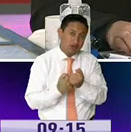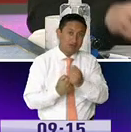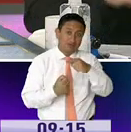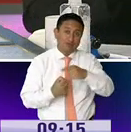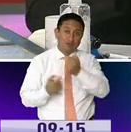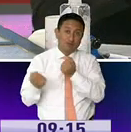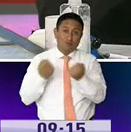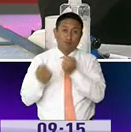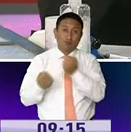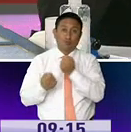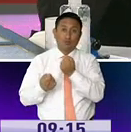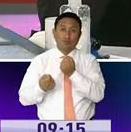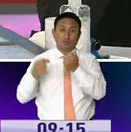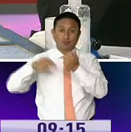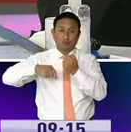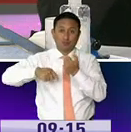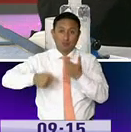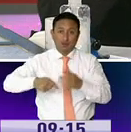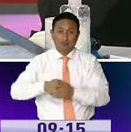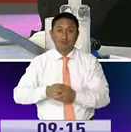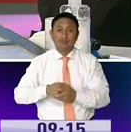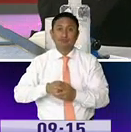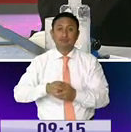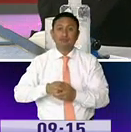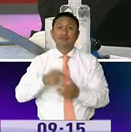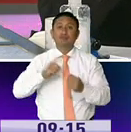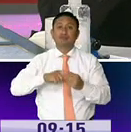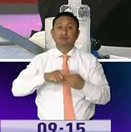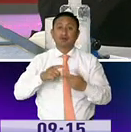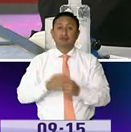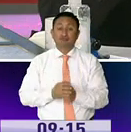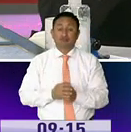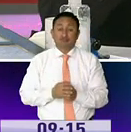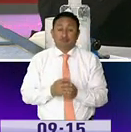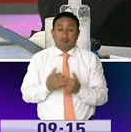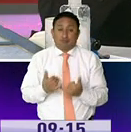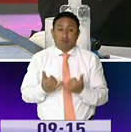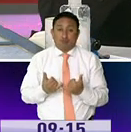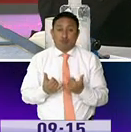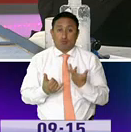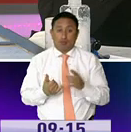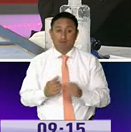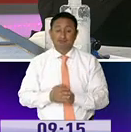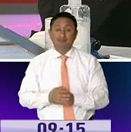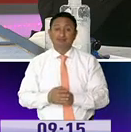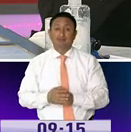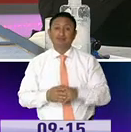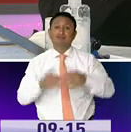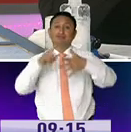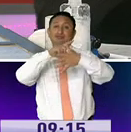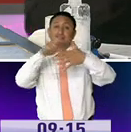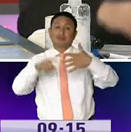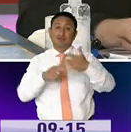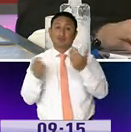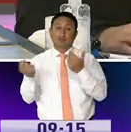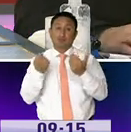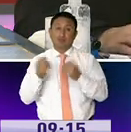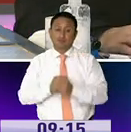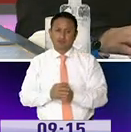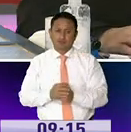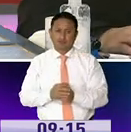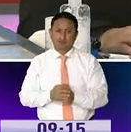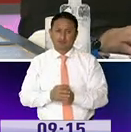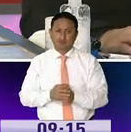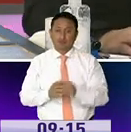preventivas que se han desarrollado en el Distrito Metropolitano. Hoy por hoy tenemos los 5 puntos de control